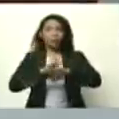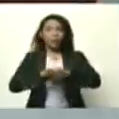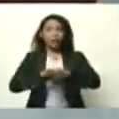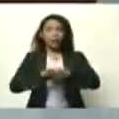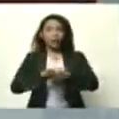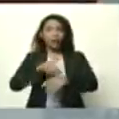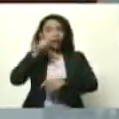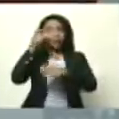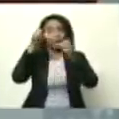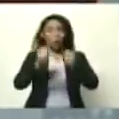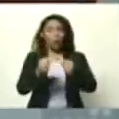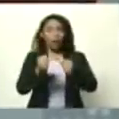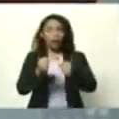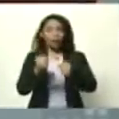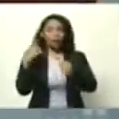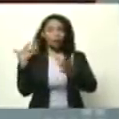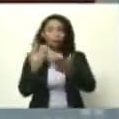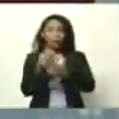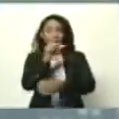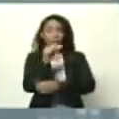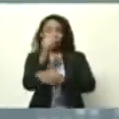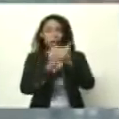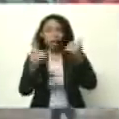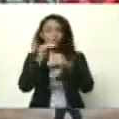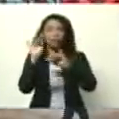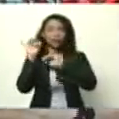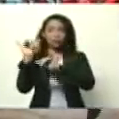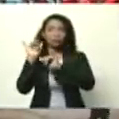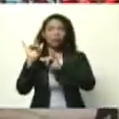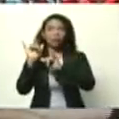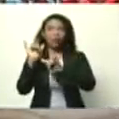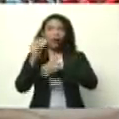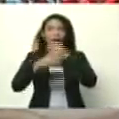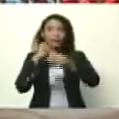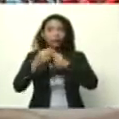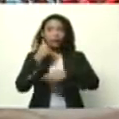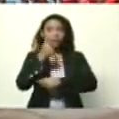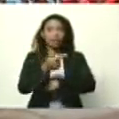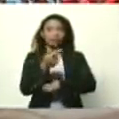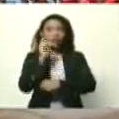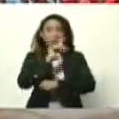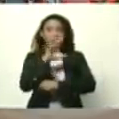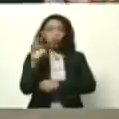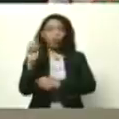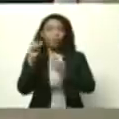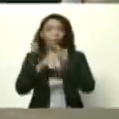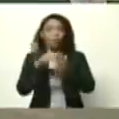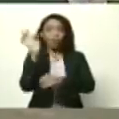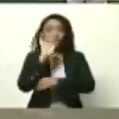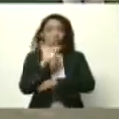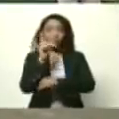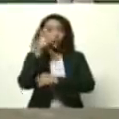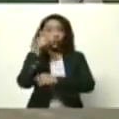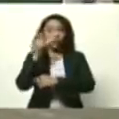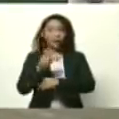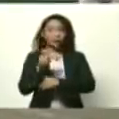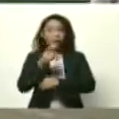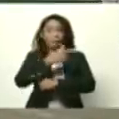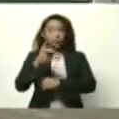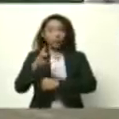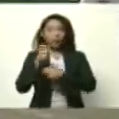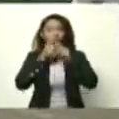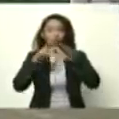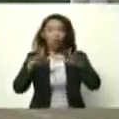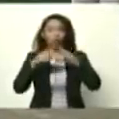de seguridad durante la Semana Mayor. Asimismo, ha destacado que 150.000 funcionarios de seguridad ciudadana estuvieron desplegados en